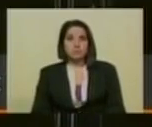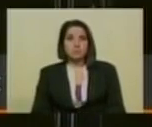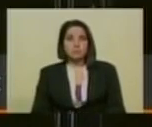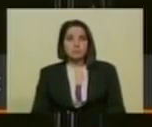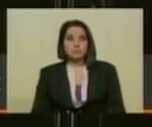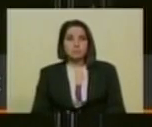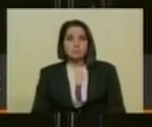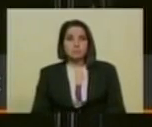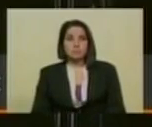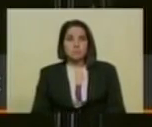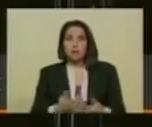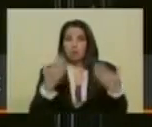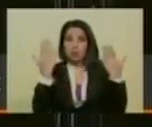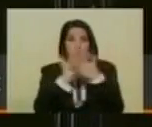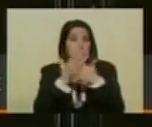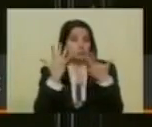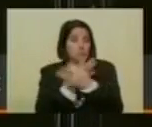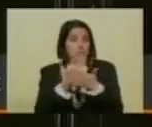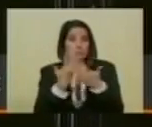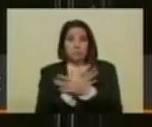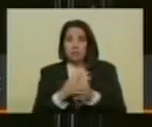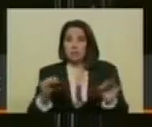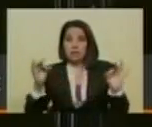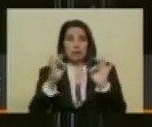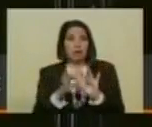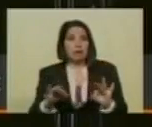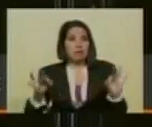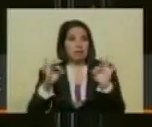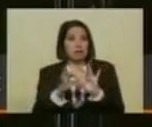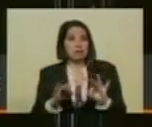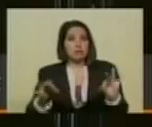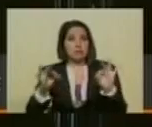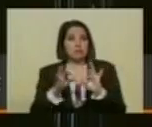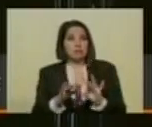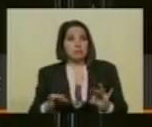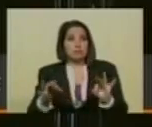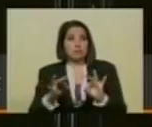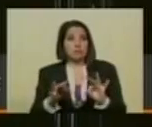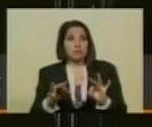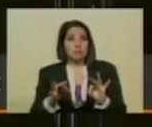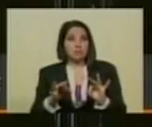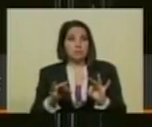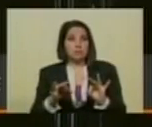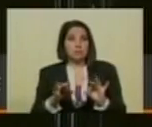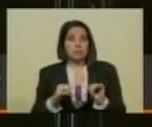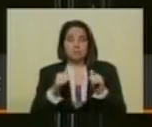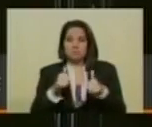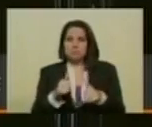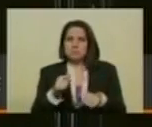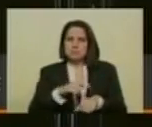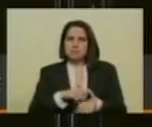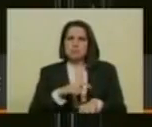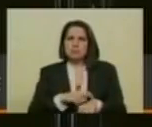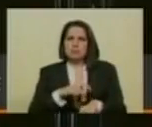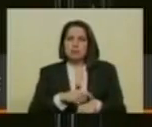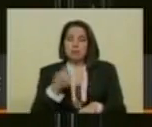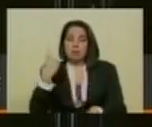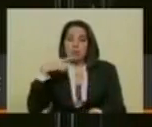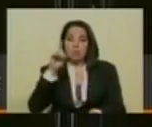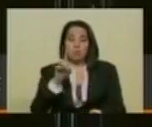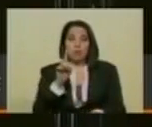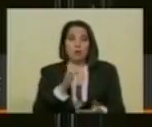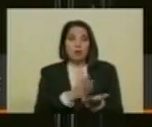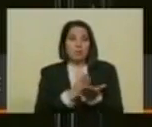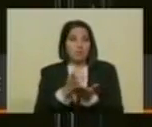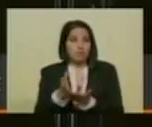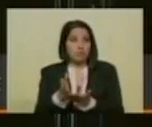Y no tuve duda en ningún momento que en medio de aquella circunstancia el único camino a la